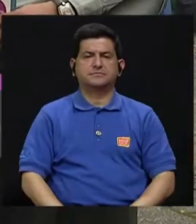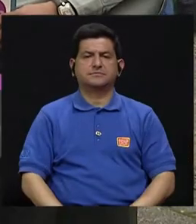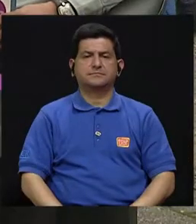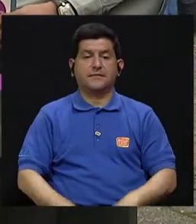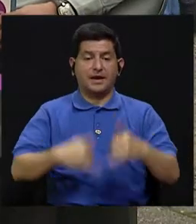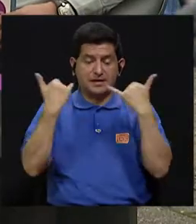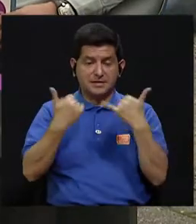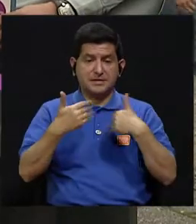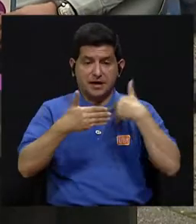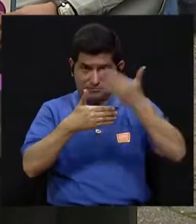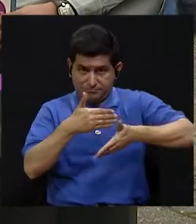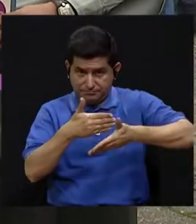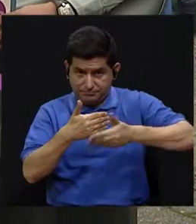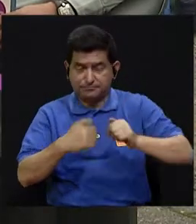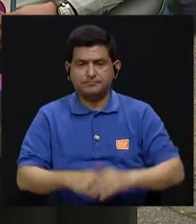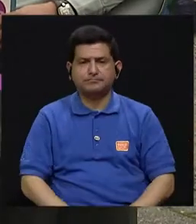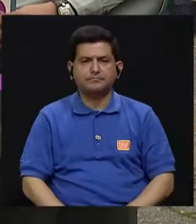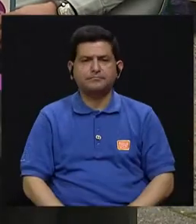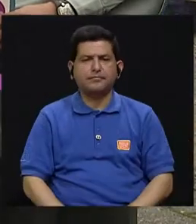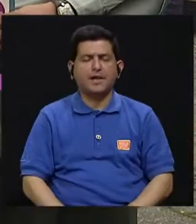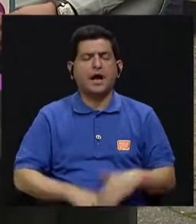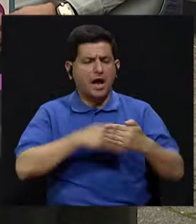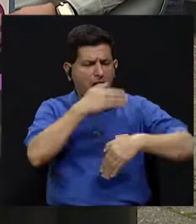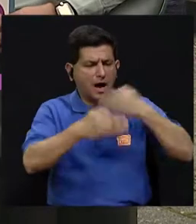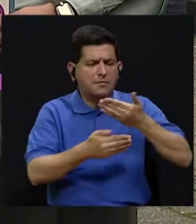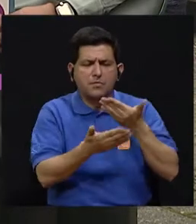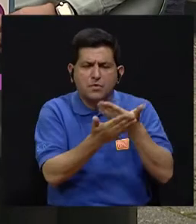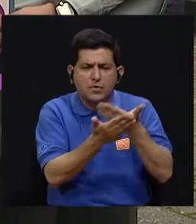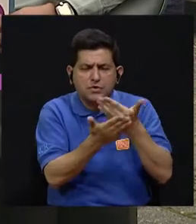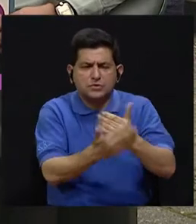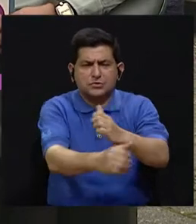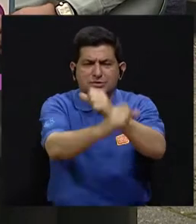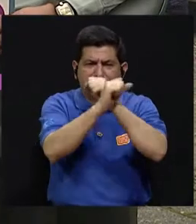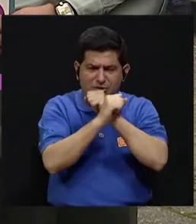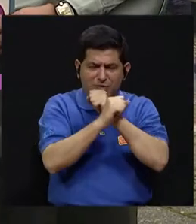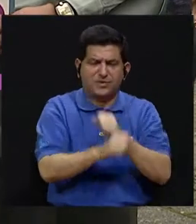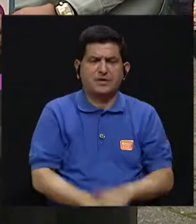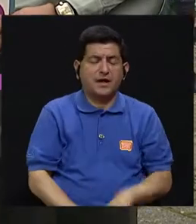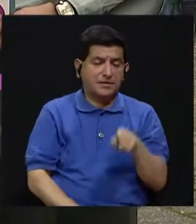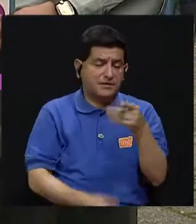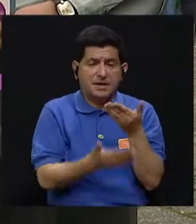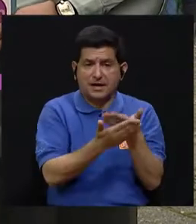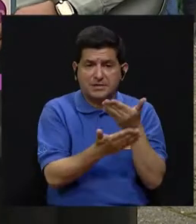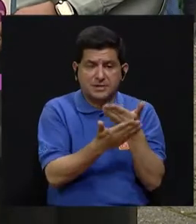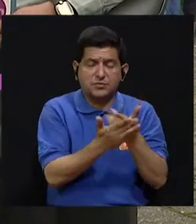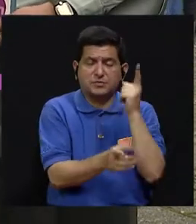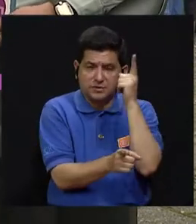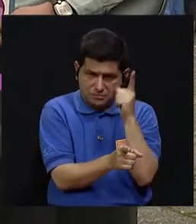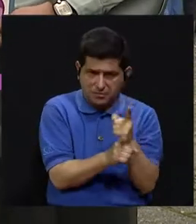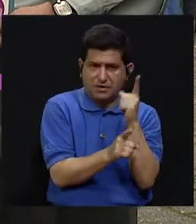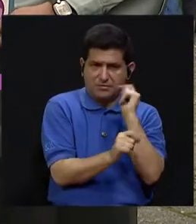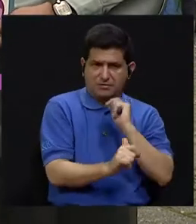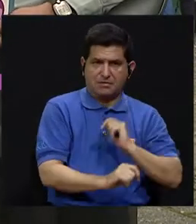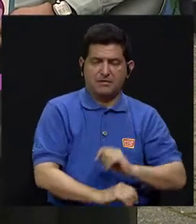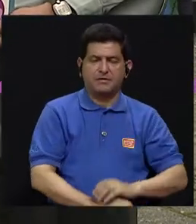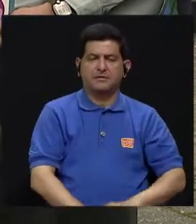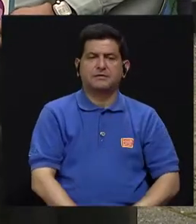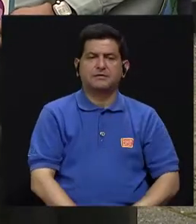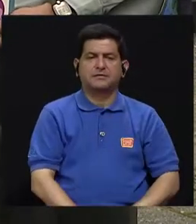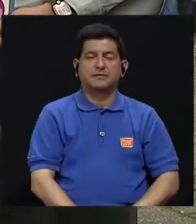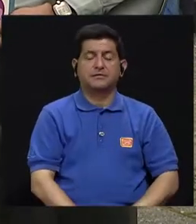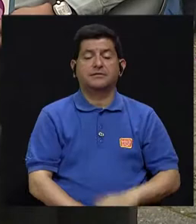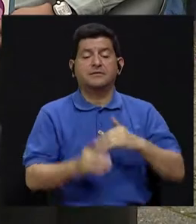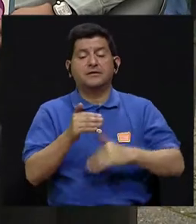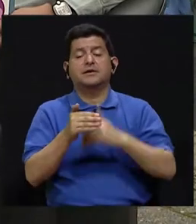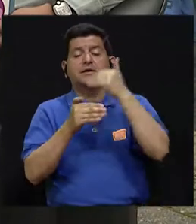se hace esto, se siguen unos protocolos de muestreo que garantizan que la integridad de la muestra sea la adecuada